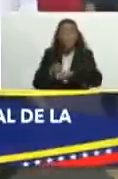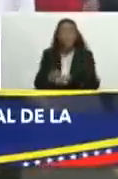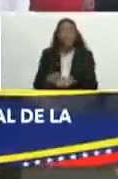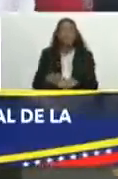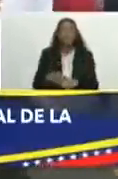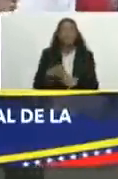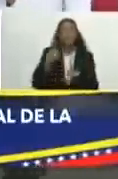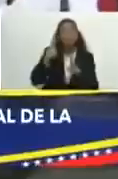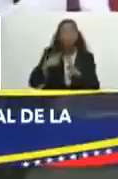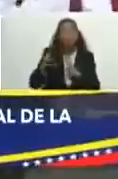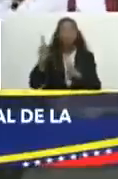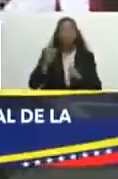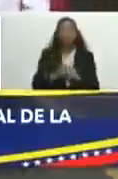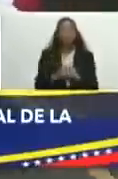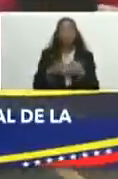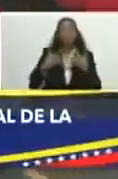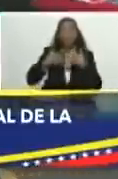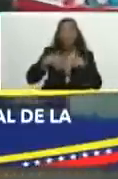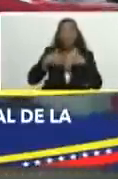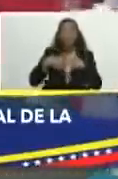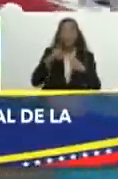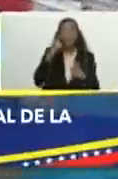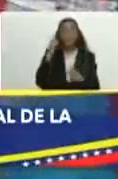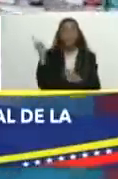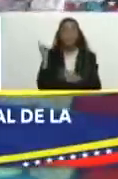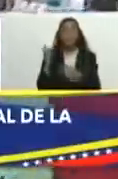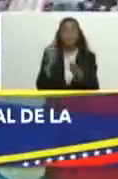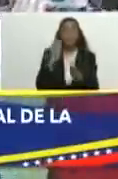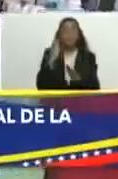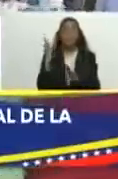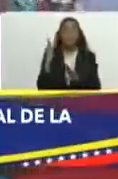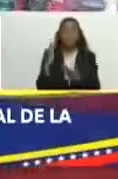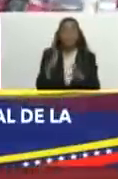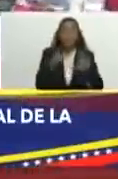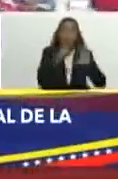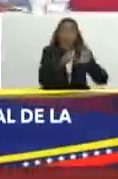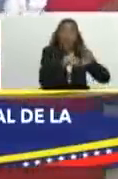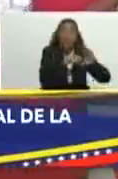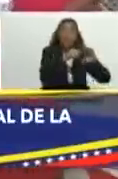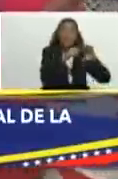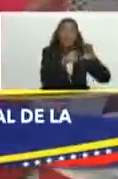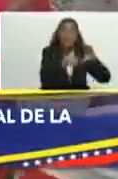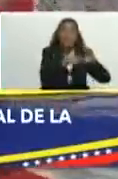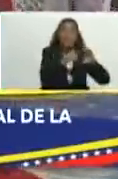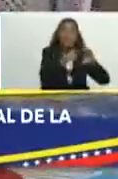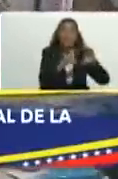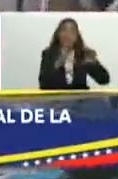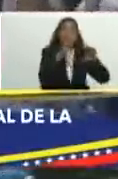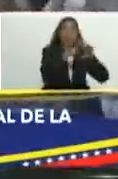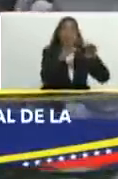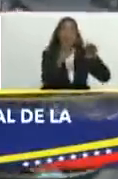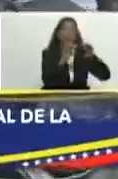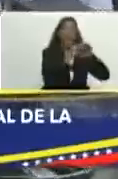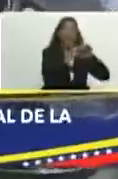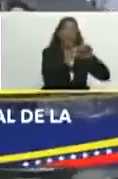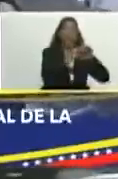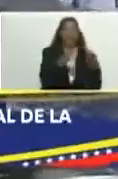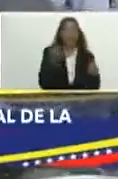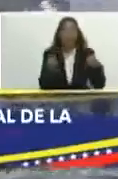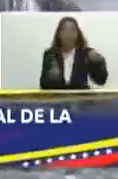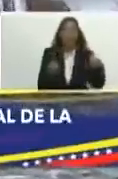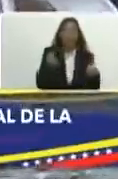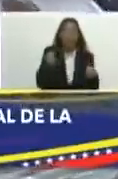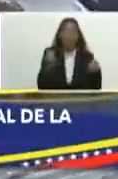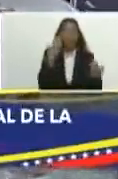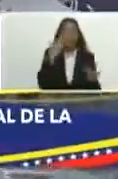Rialca. Con tremendos rines, mira, los rines que le gusta usar a la Cava, ¿ves? En su carro, en el volvagen de la